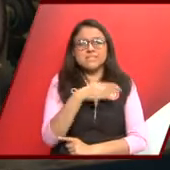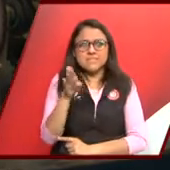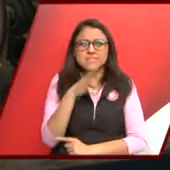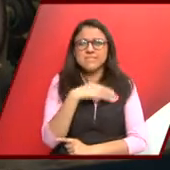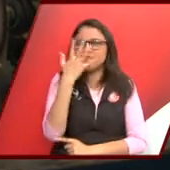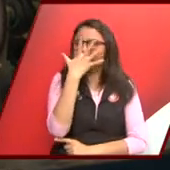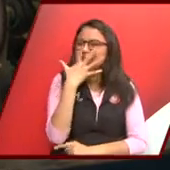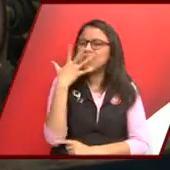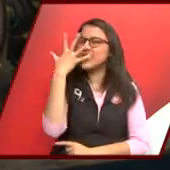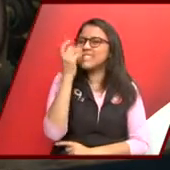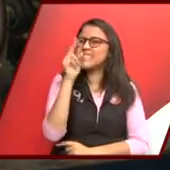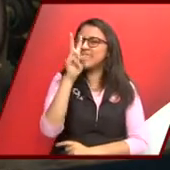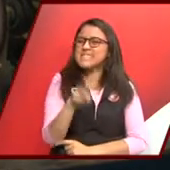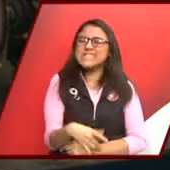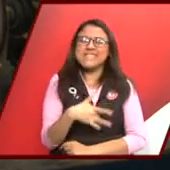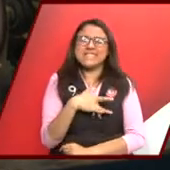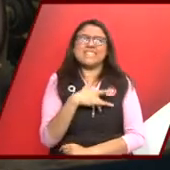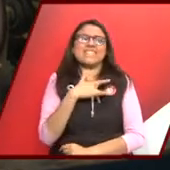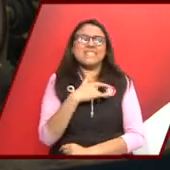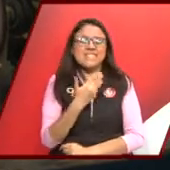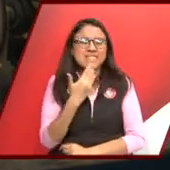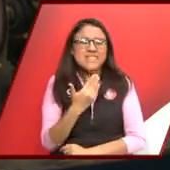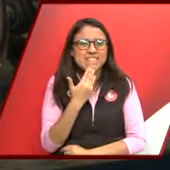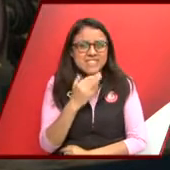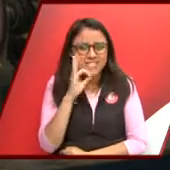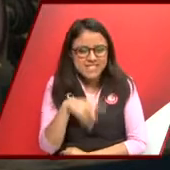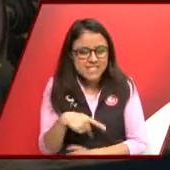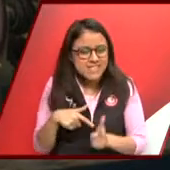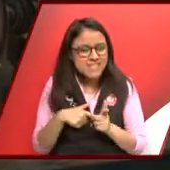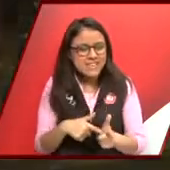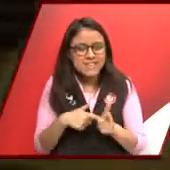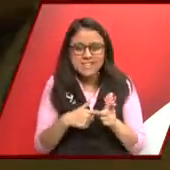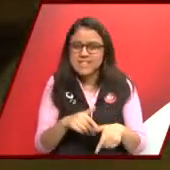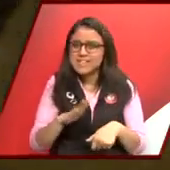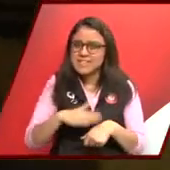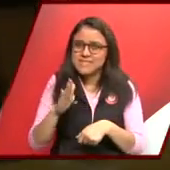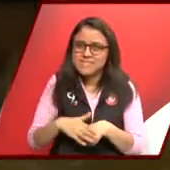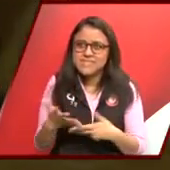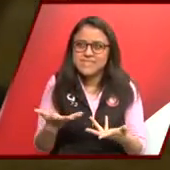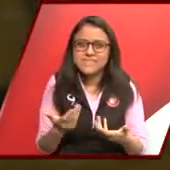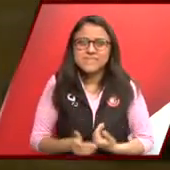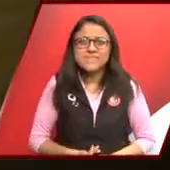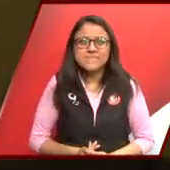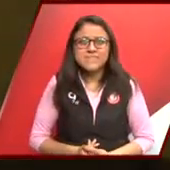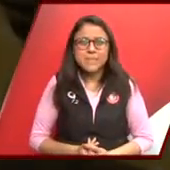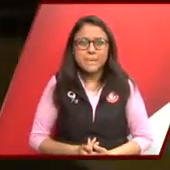sus trompos. Y eso es lo que te hace que sigas.